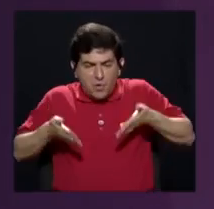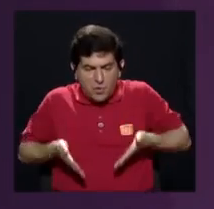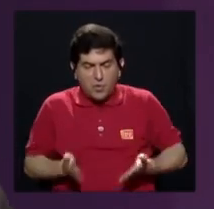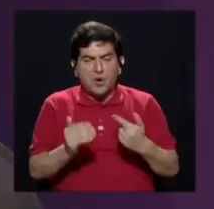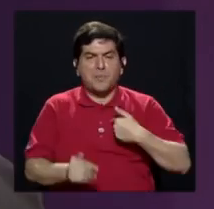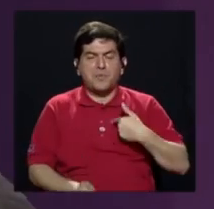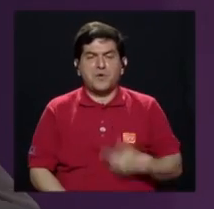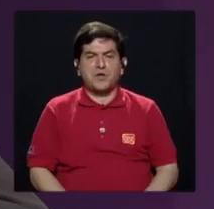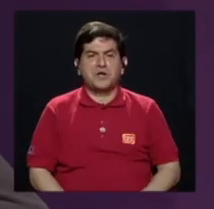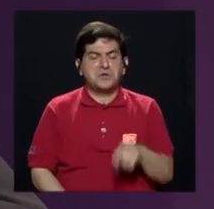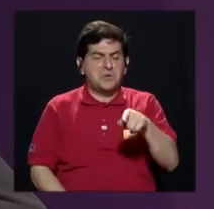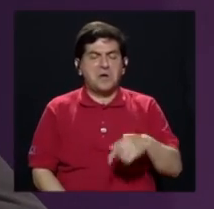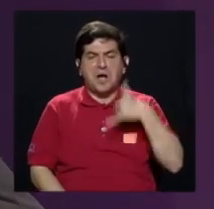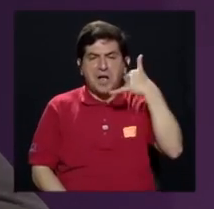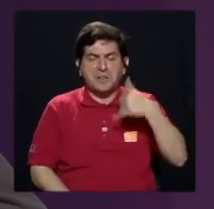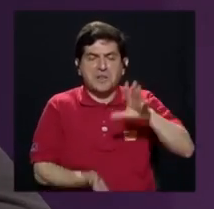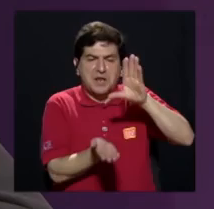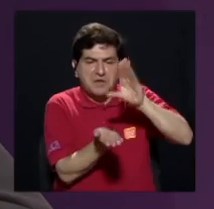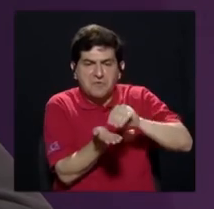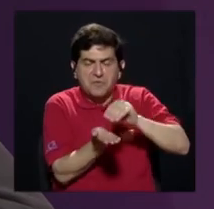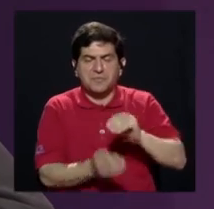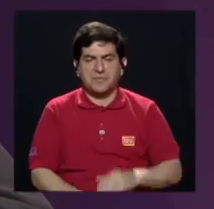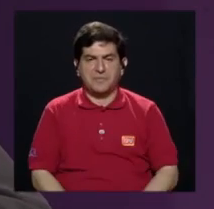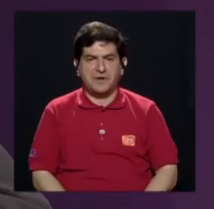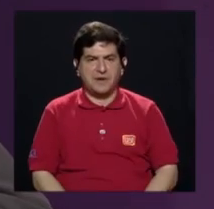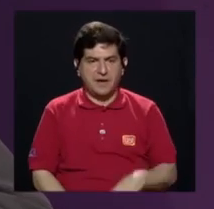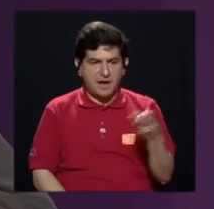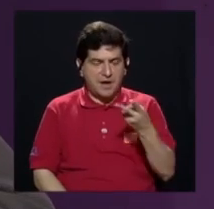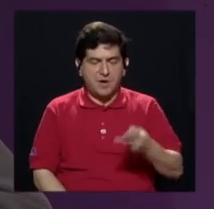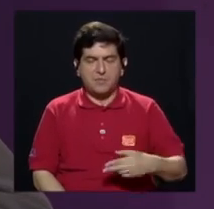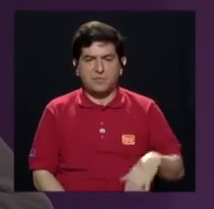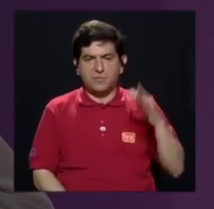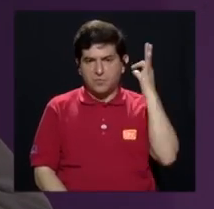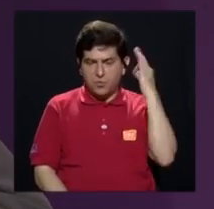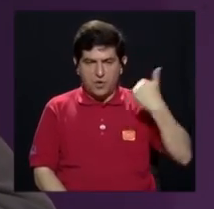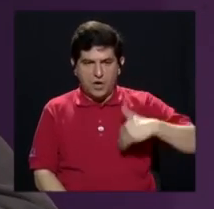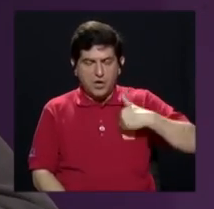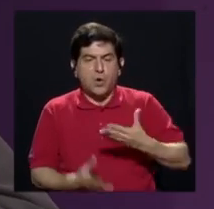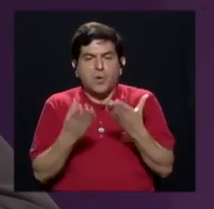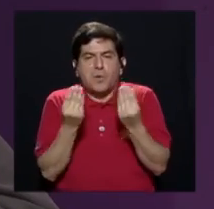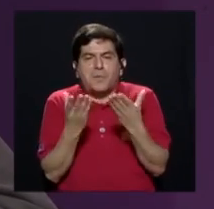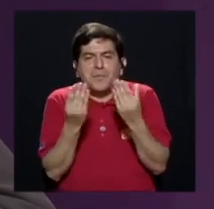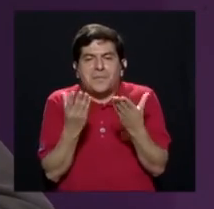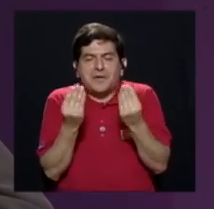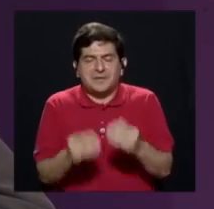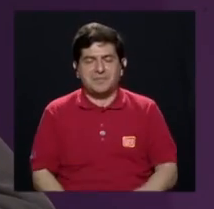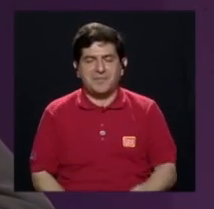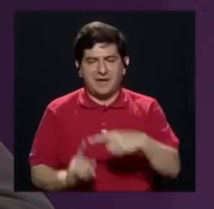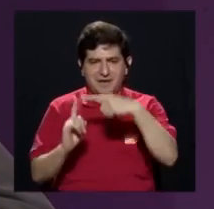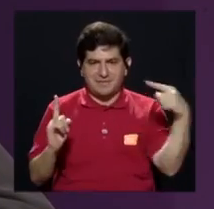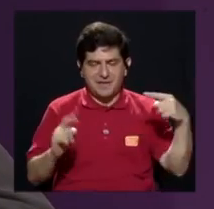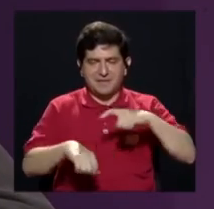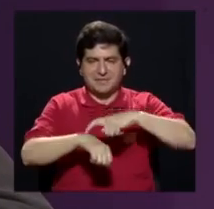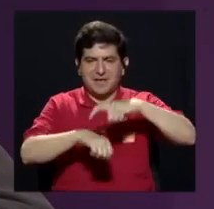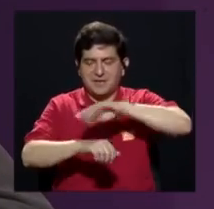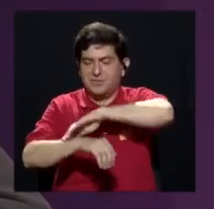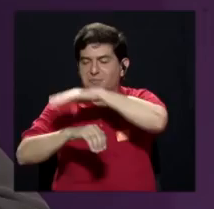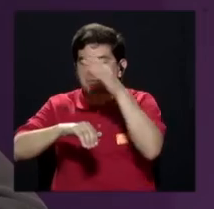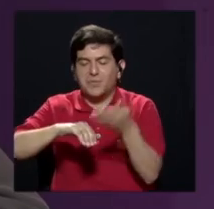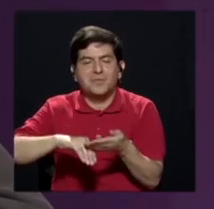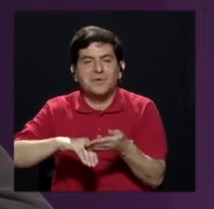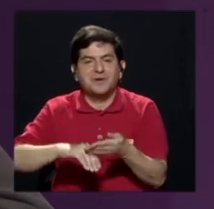apague el celular y no me di cuenta ambos hombre y mujer andan con el miedo a cuestas miedo que van a tener desde el momento en que ese embarazo